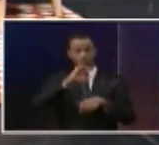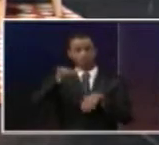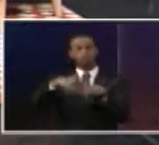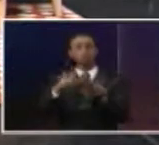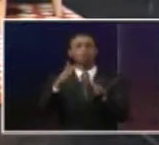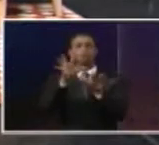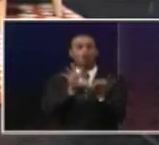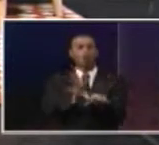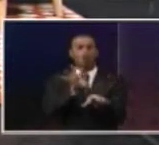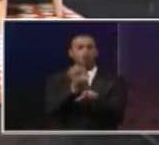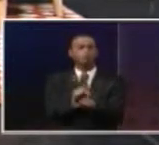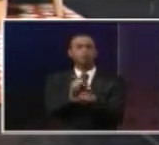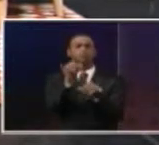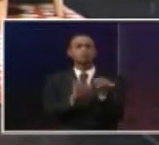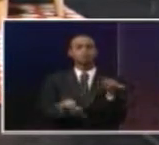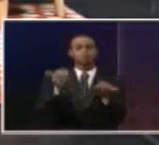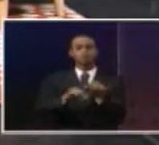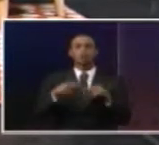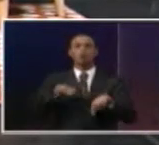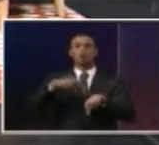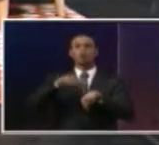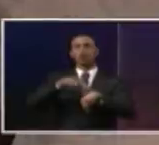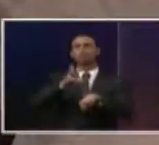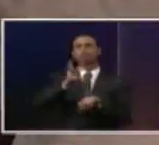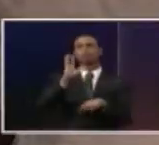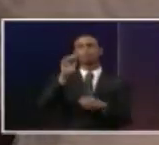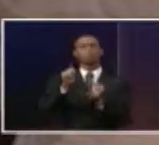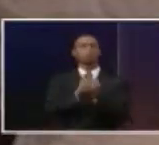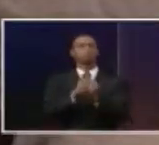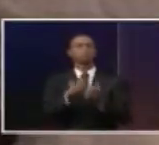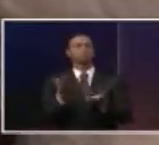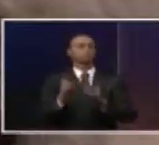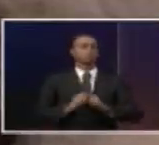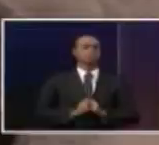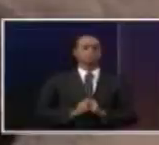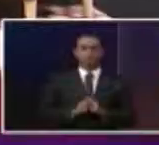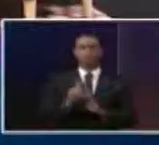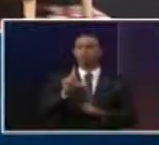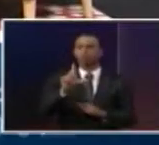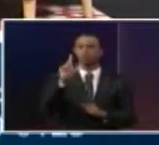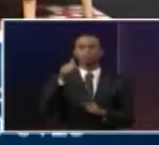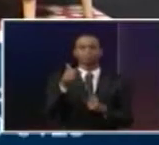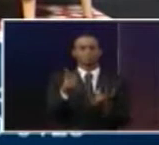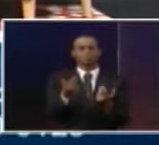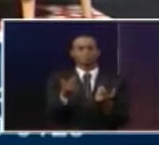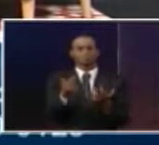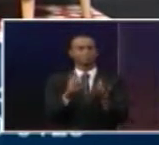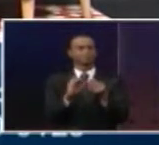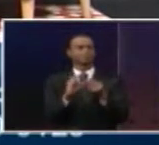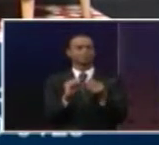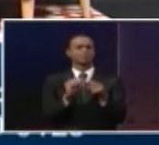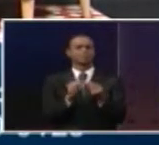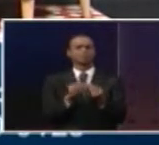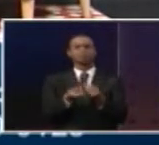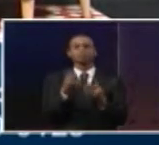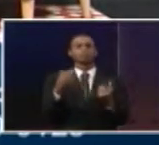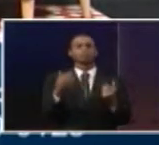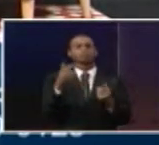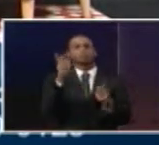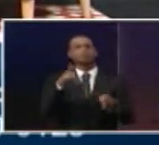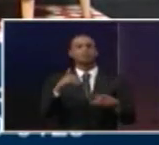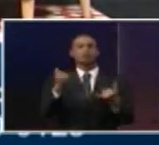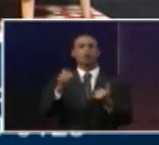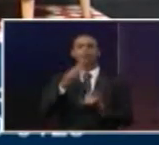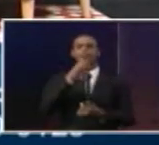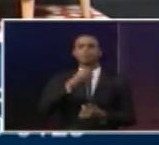rutina, es como que yo me voy a trabajar. Hoy a las 6 yo voy a estar con Manuel, ok, ya. Terminé a las 7, te pero es chulo eso, como que tú, ahora, una gente ahora se vaya en